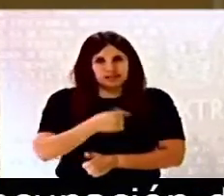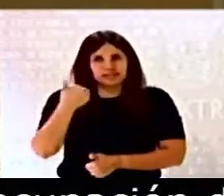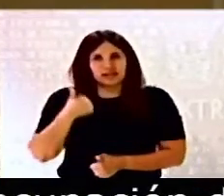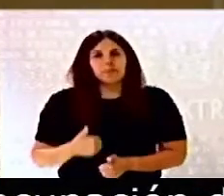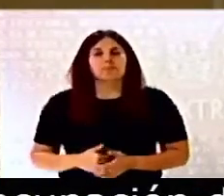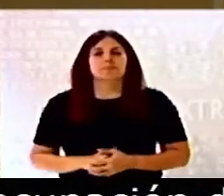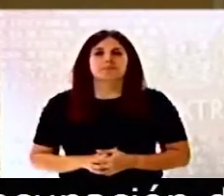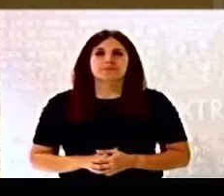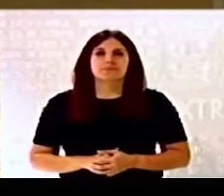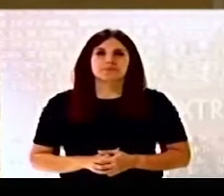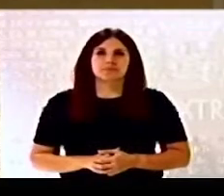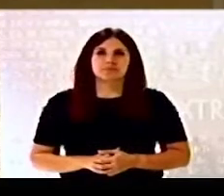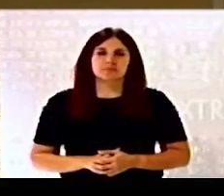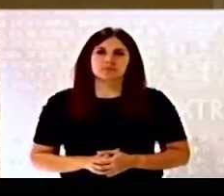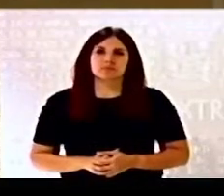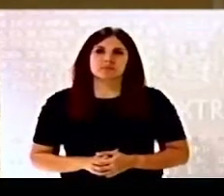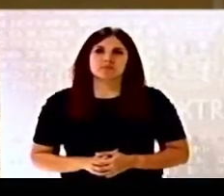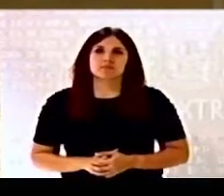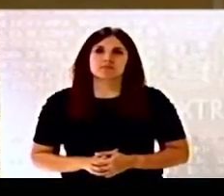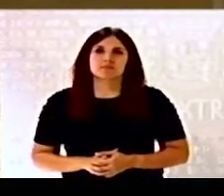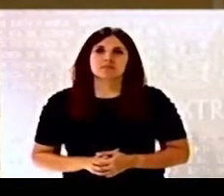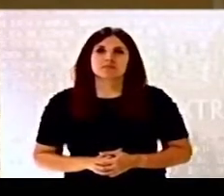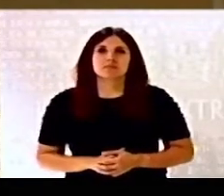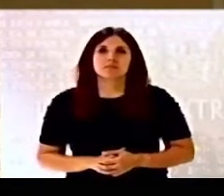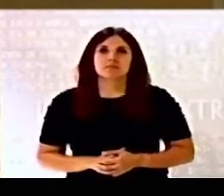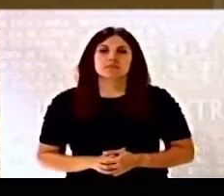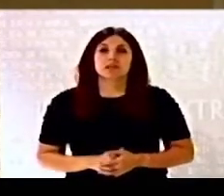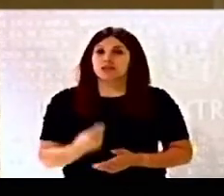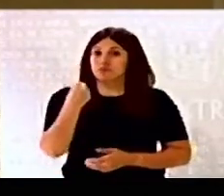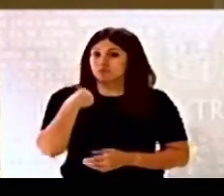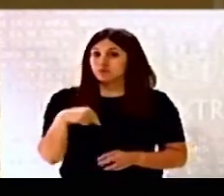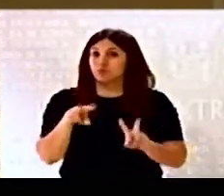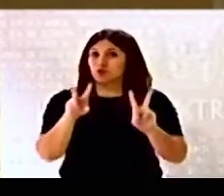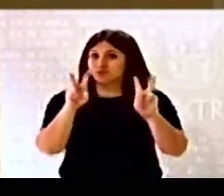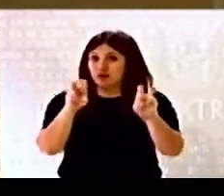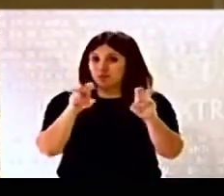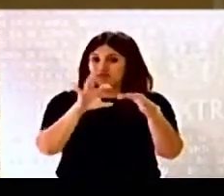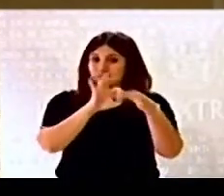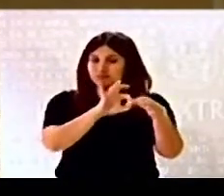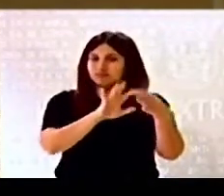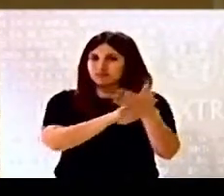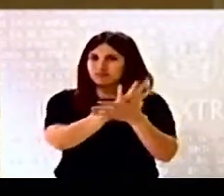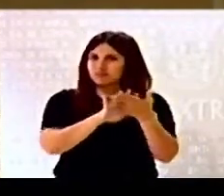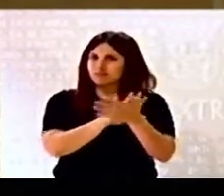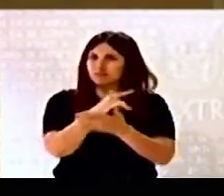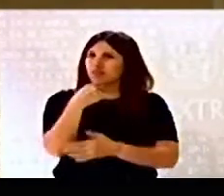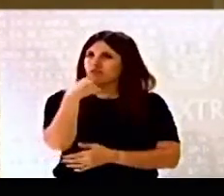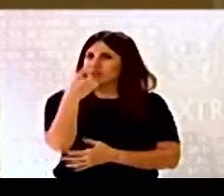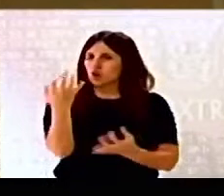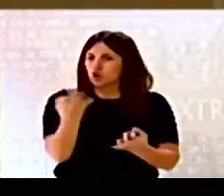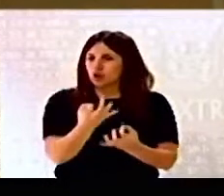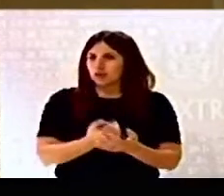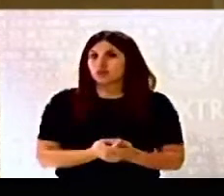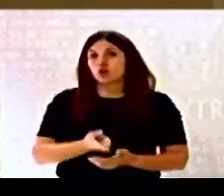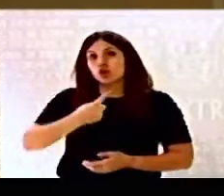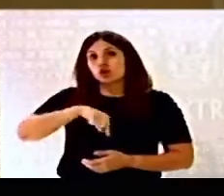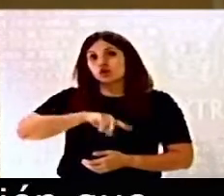Y con respecto a esta cuestión, decirles también que hemos emitido un total